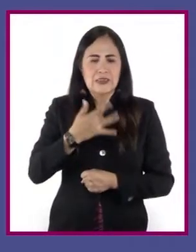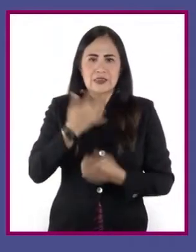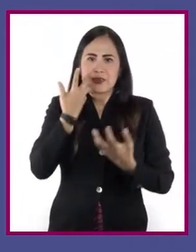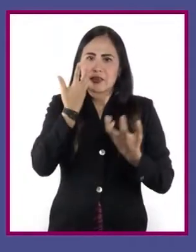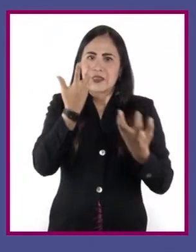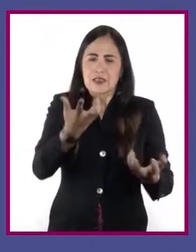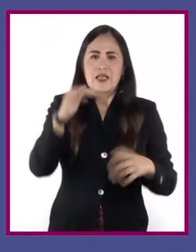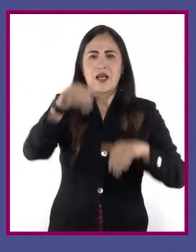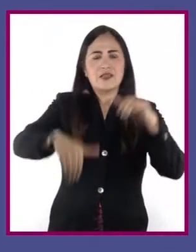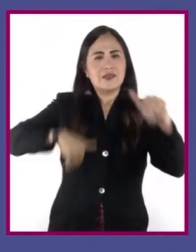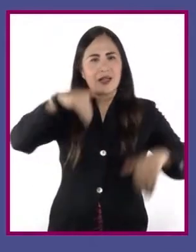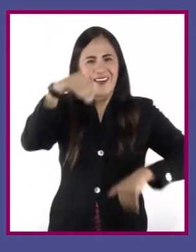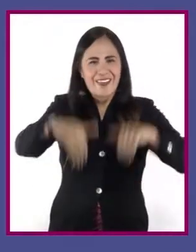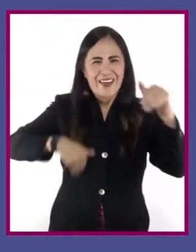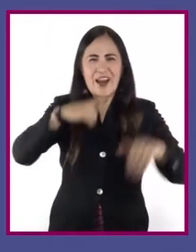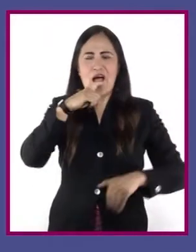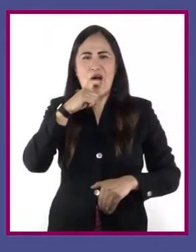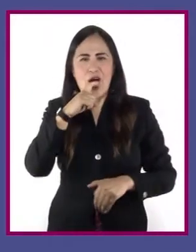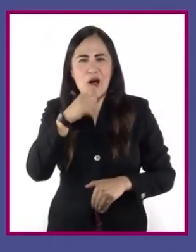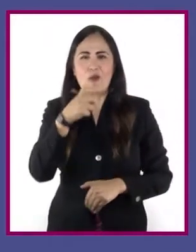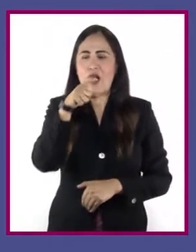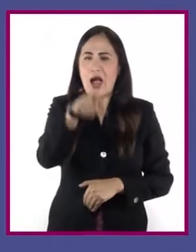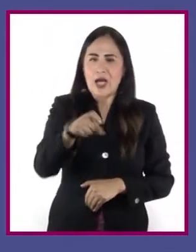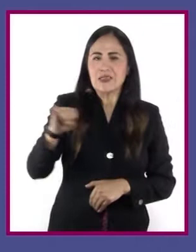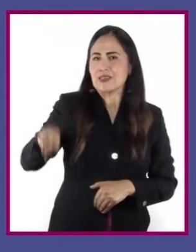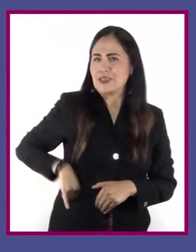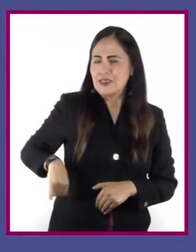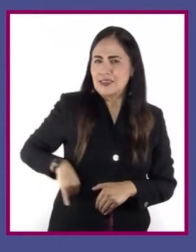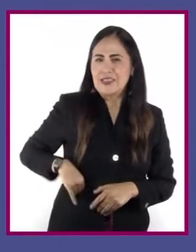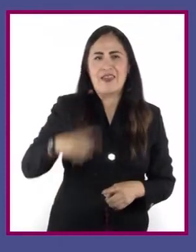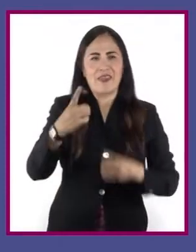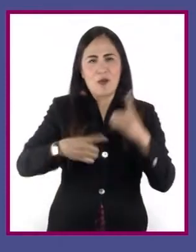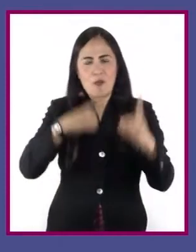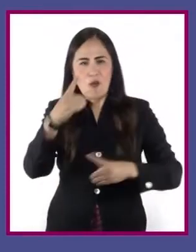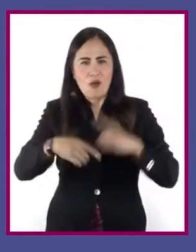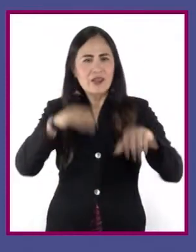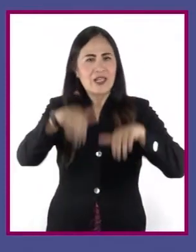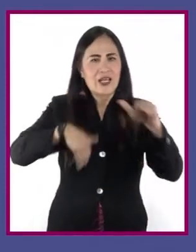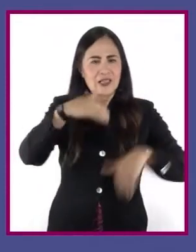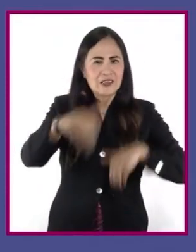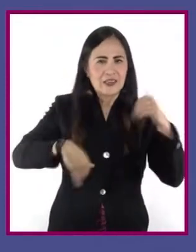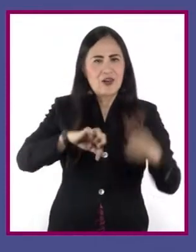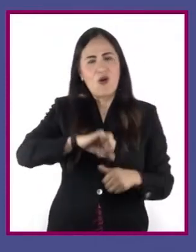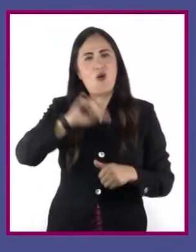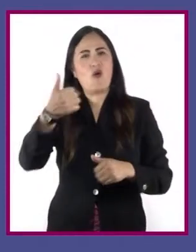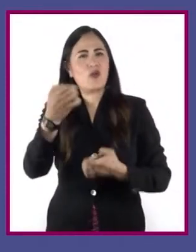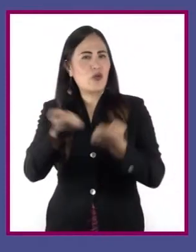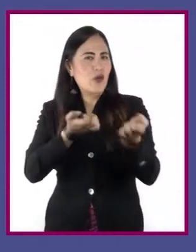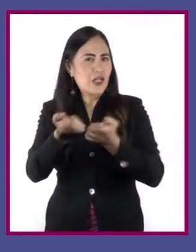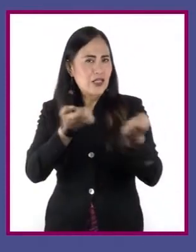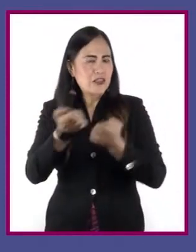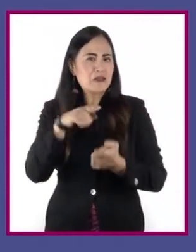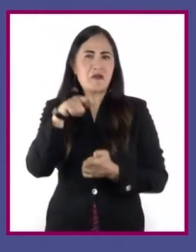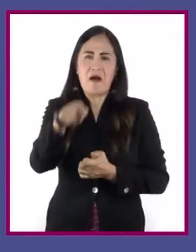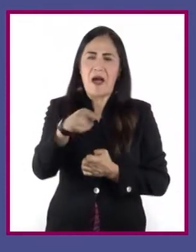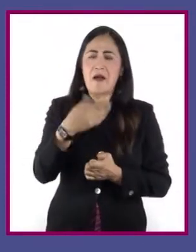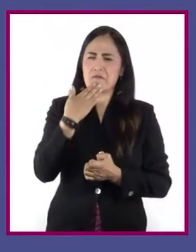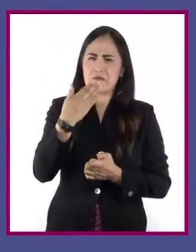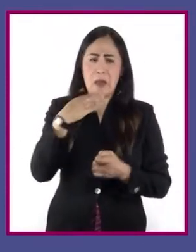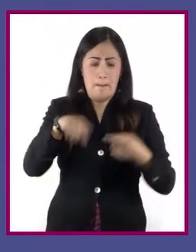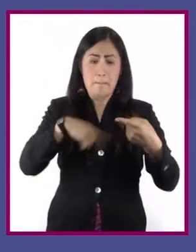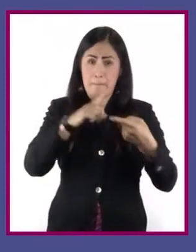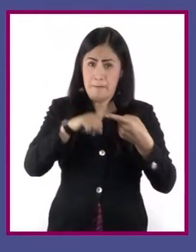agua. En ese entonces le interesaba la natación y la gimnasia, pero sería la primera en la que mostraría